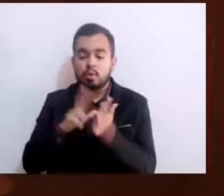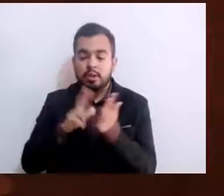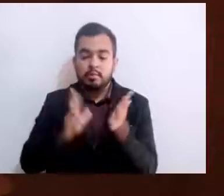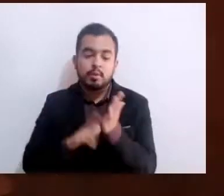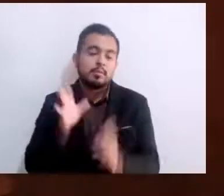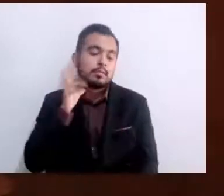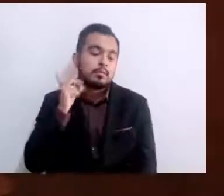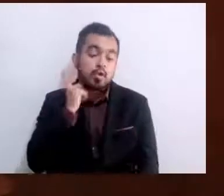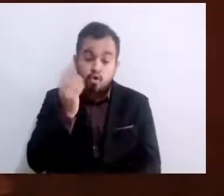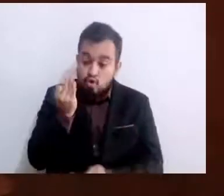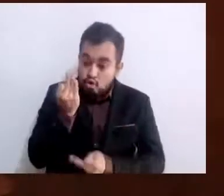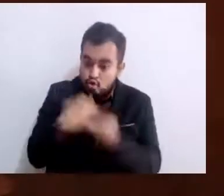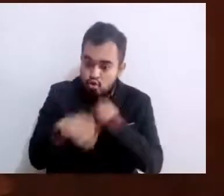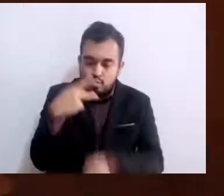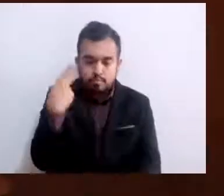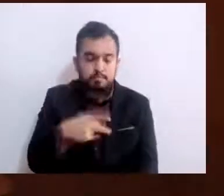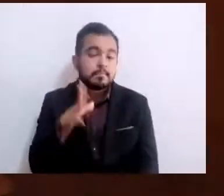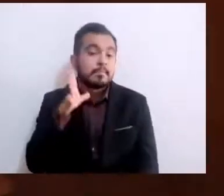de México,